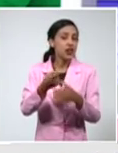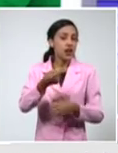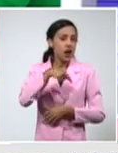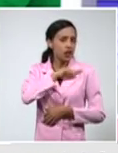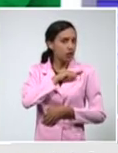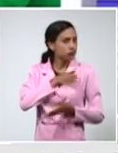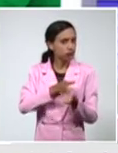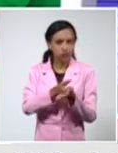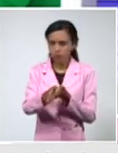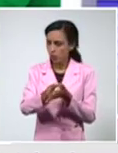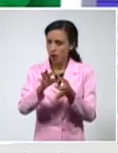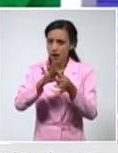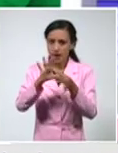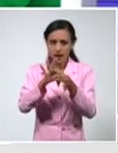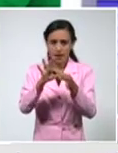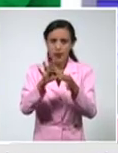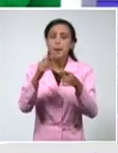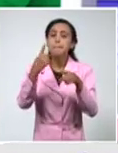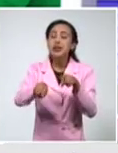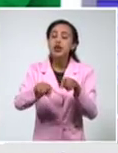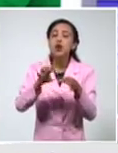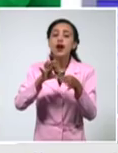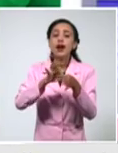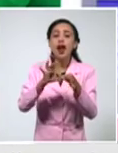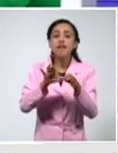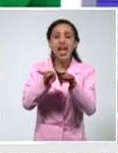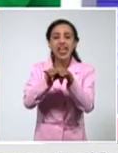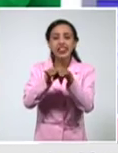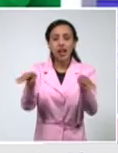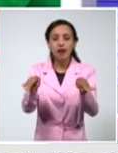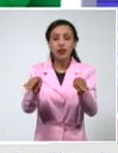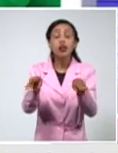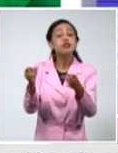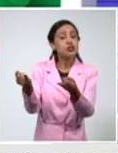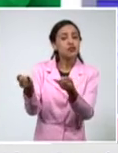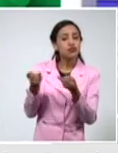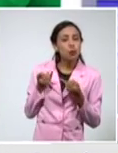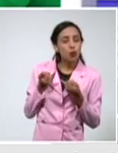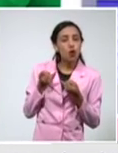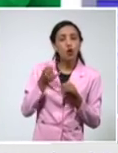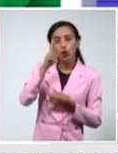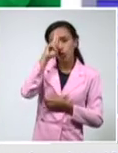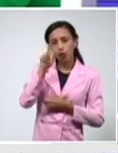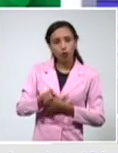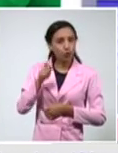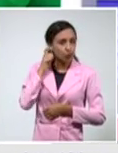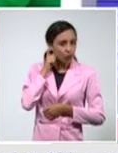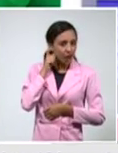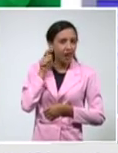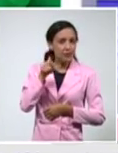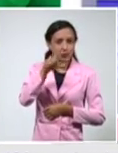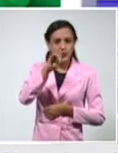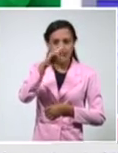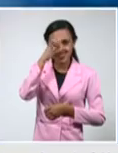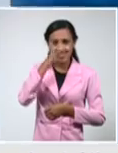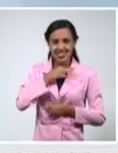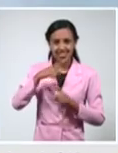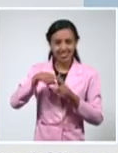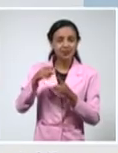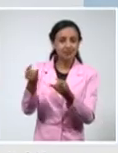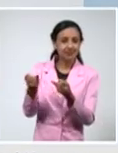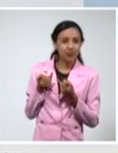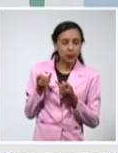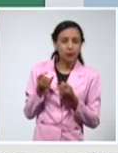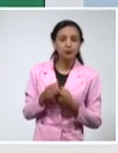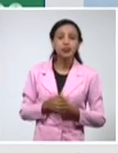mantiene grave, pero un grave estable, según me informa la doctora Lisset. De 20 a 39